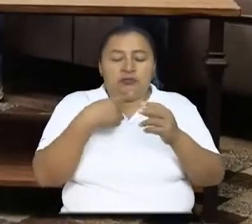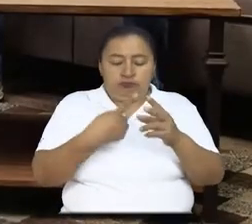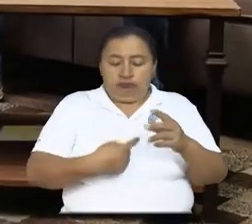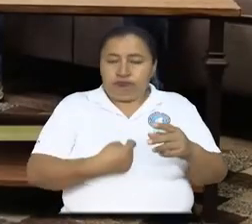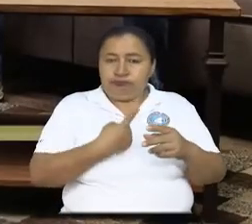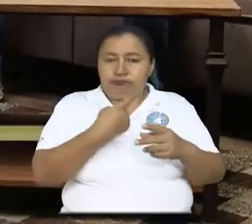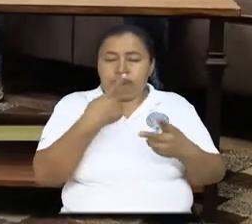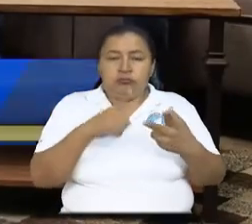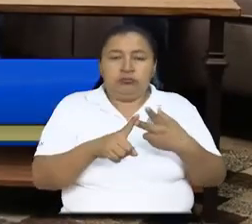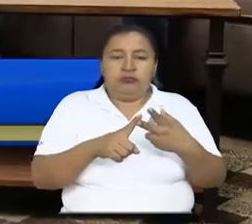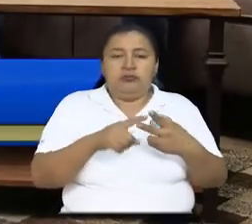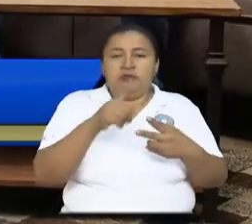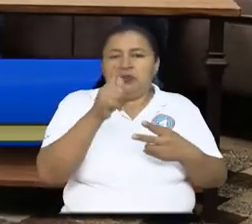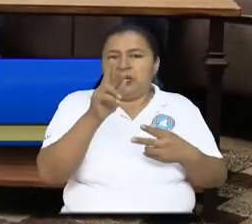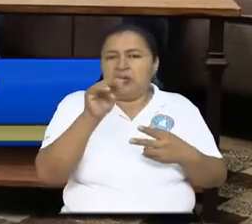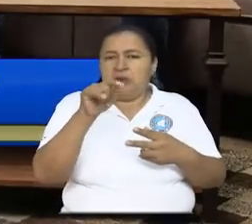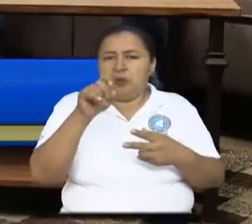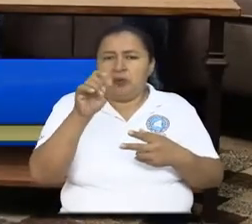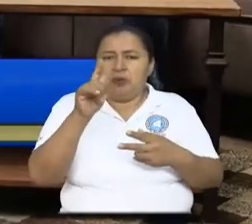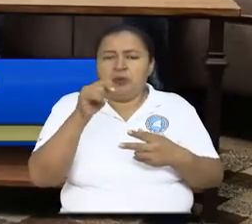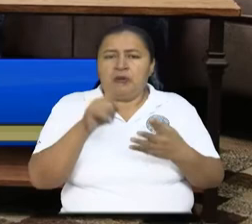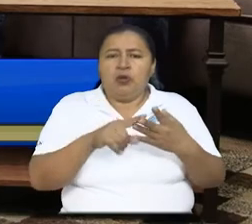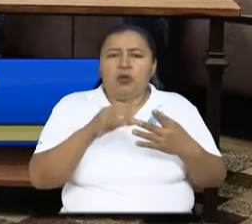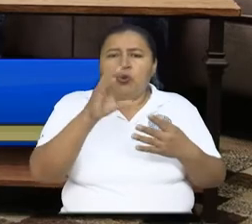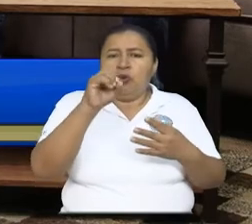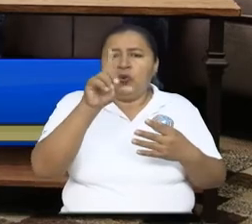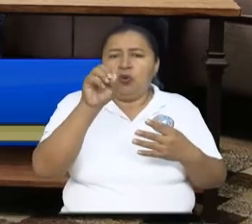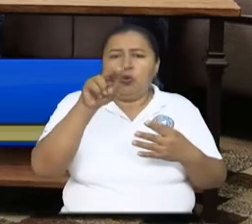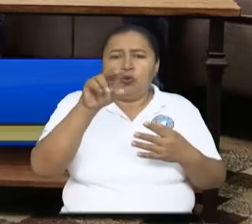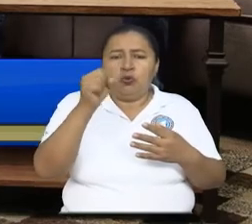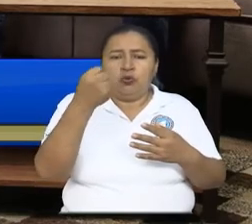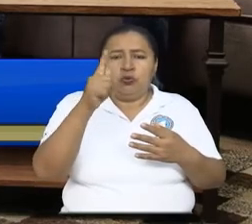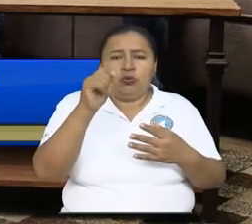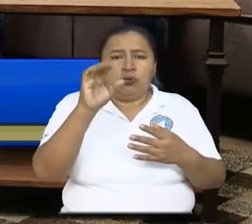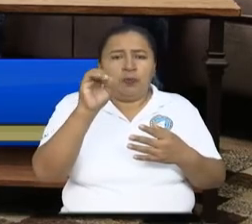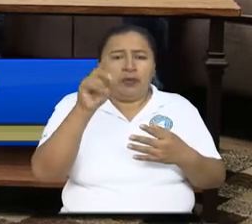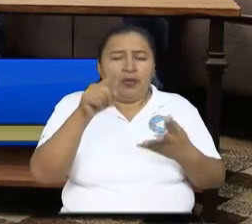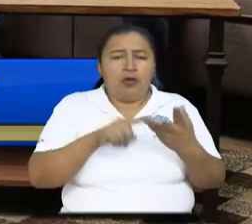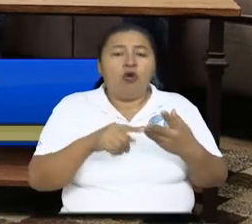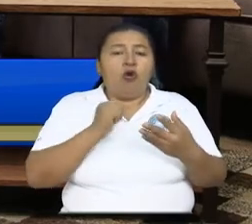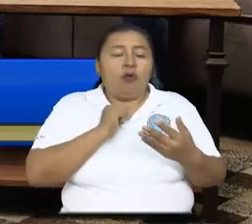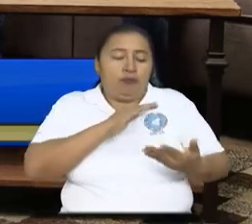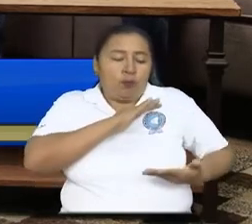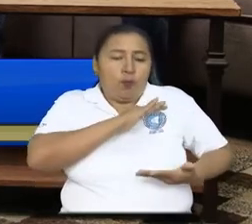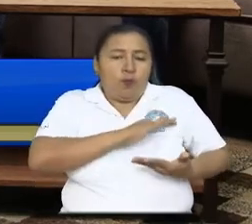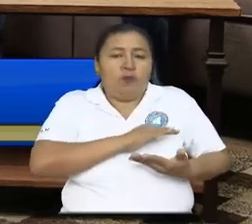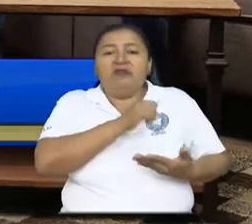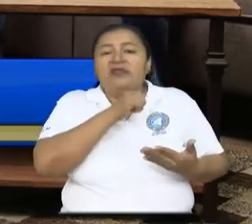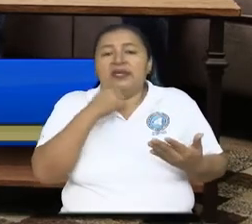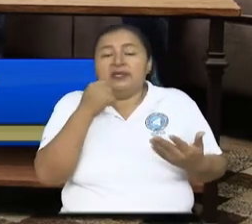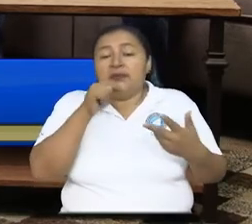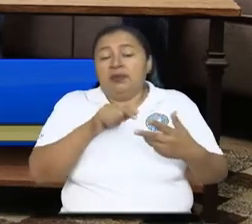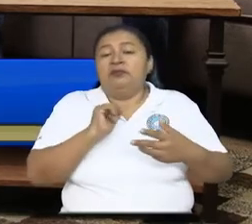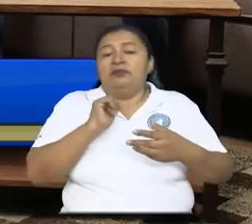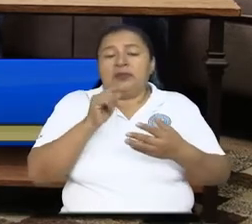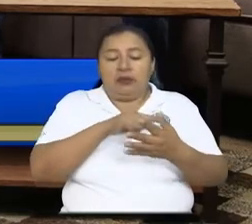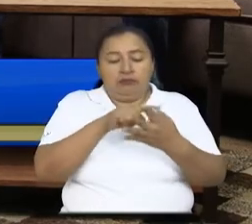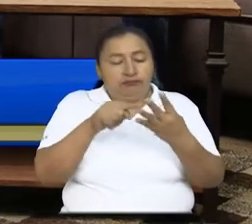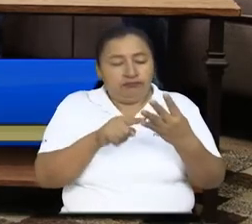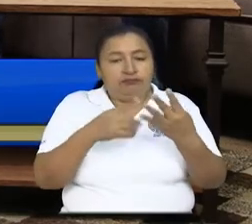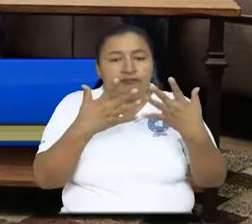gastroscopias y colonoscopias o mamografía pues también es verdad y completamos